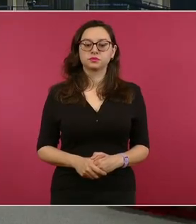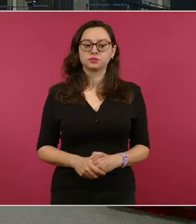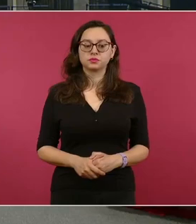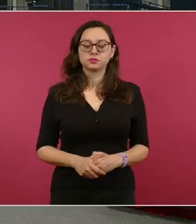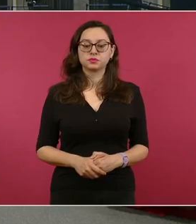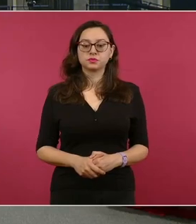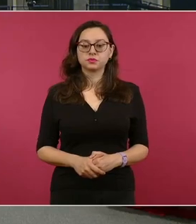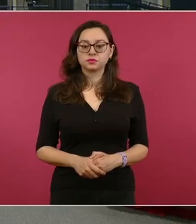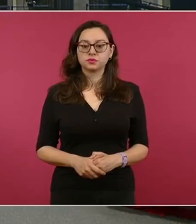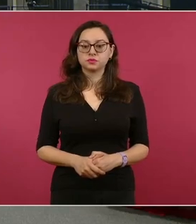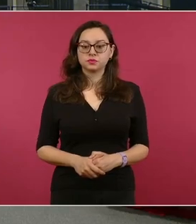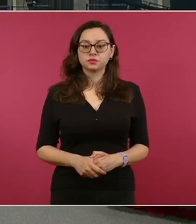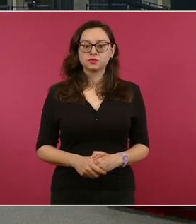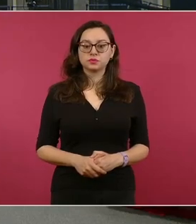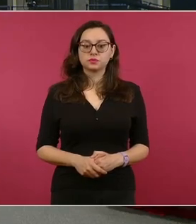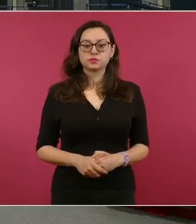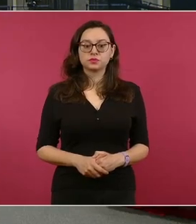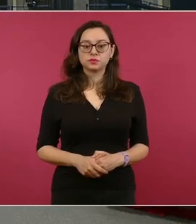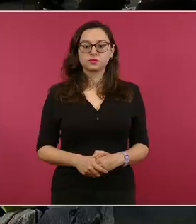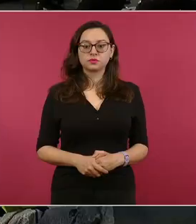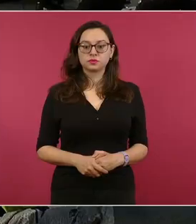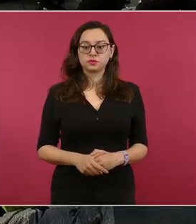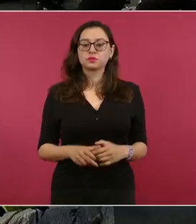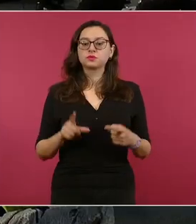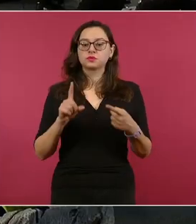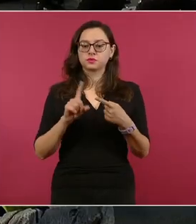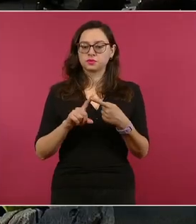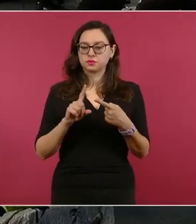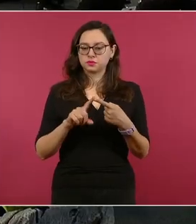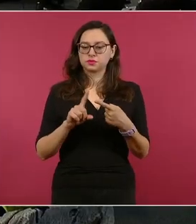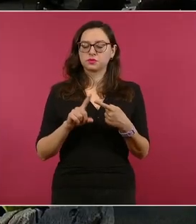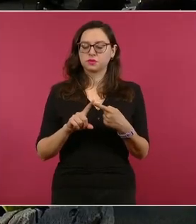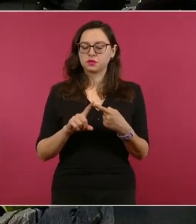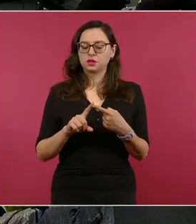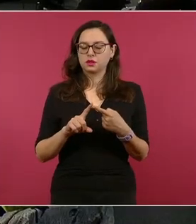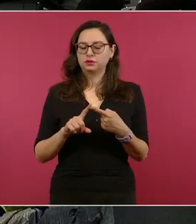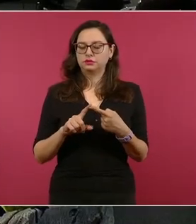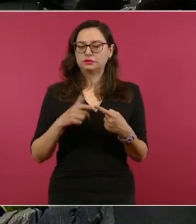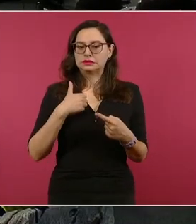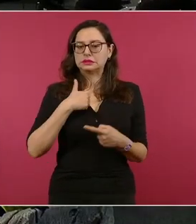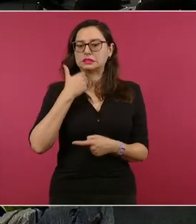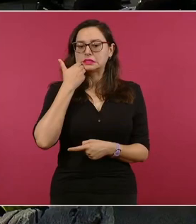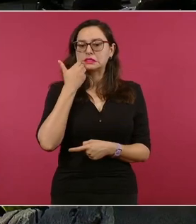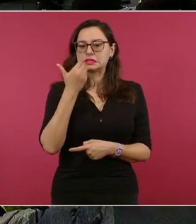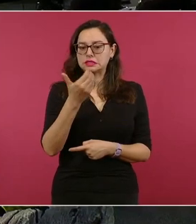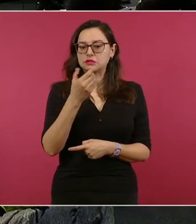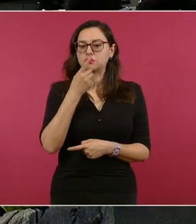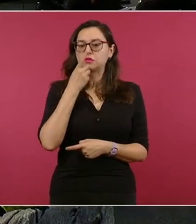quería referir a la pregunta anterior en relación a que, como bien nos ha indicado el señor presidente,